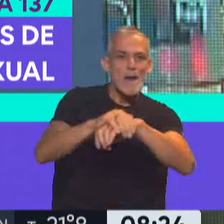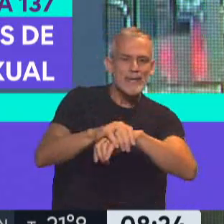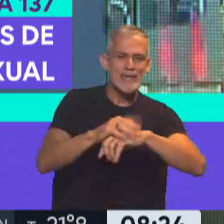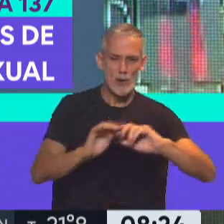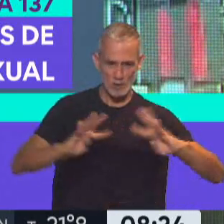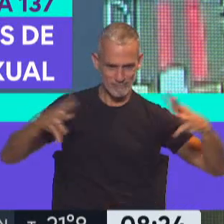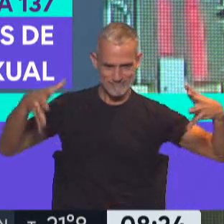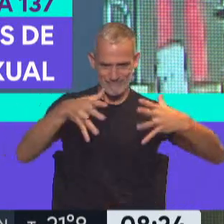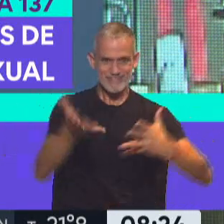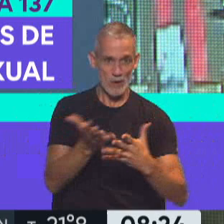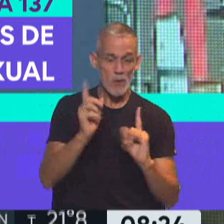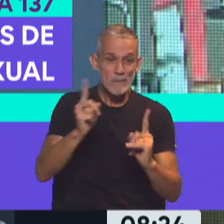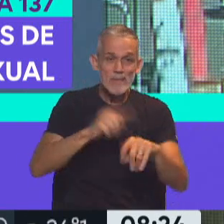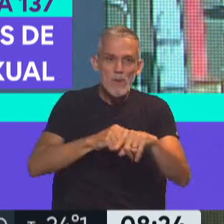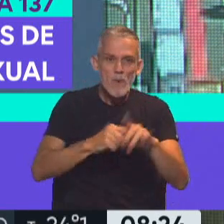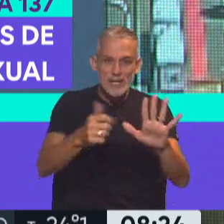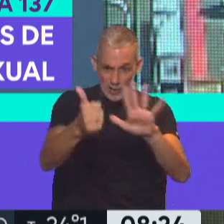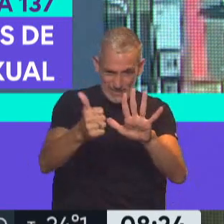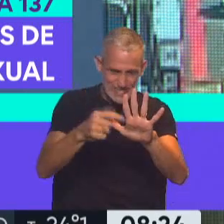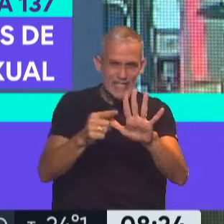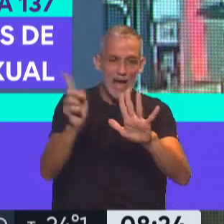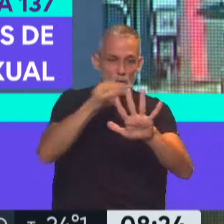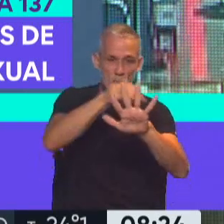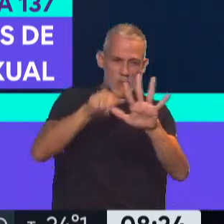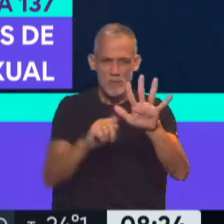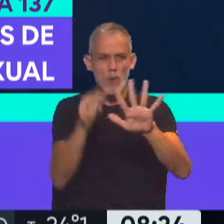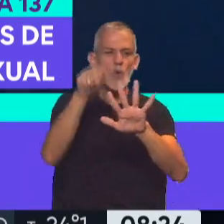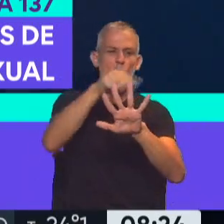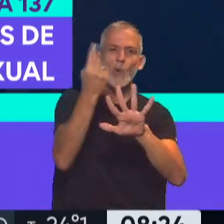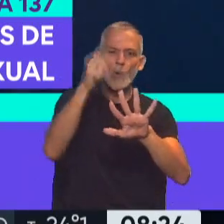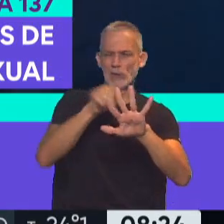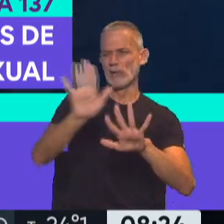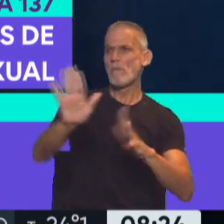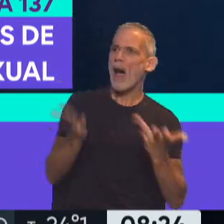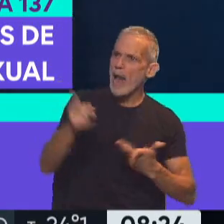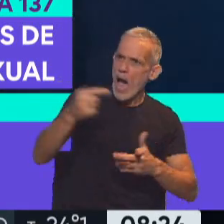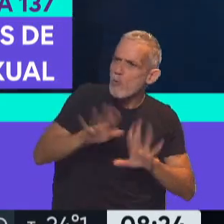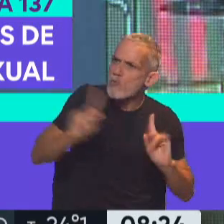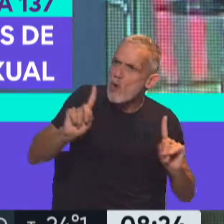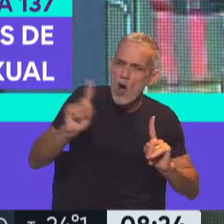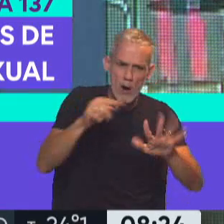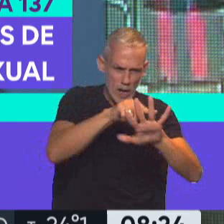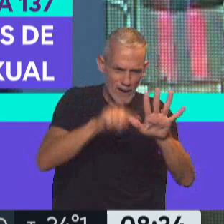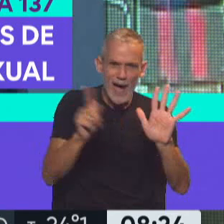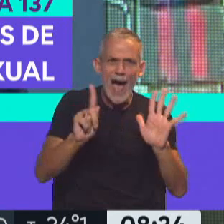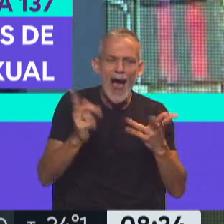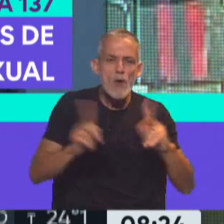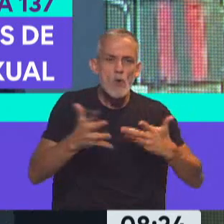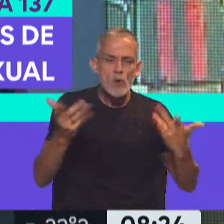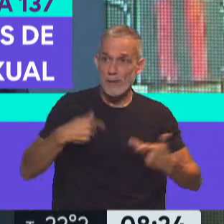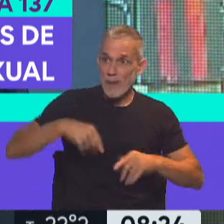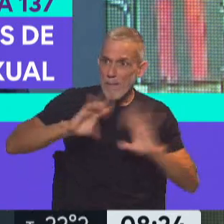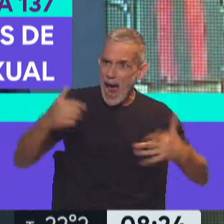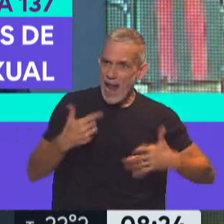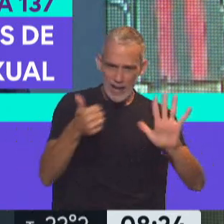digo, inclusive en ese mismo momento, alguno de ellos, como diciendo, che, ¡pará! Exactamente, digo, ¿no? ¿Qué estamos